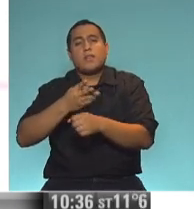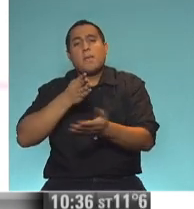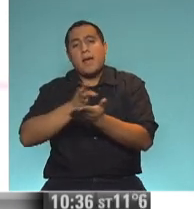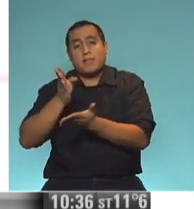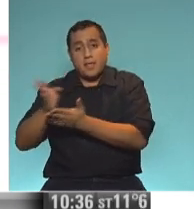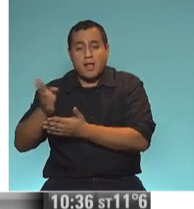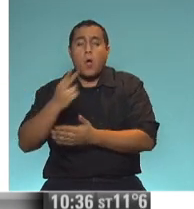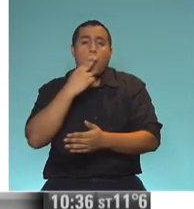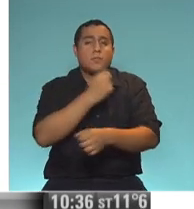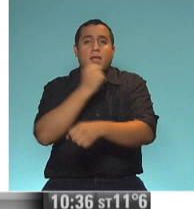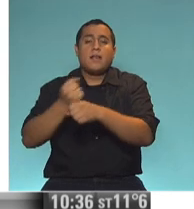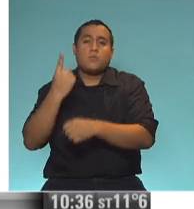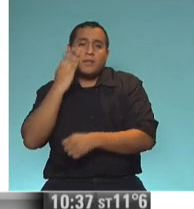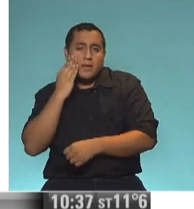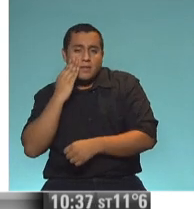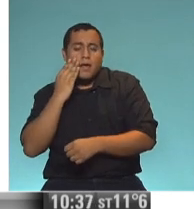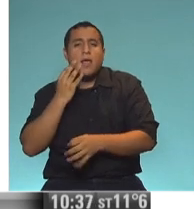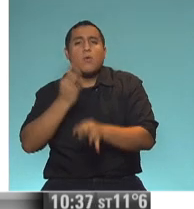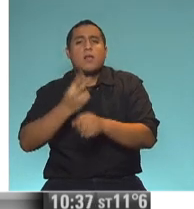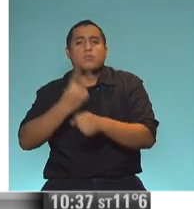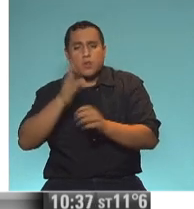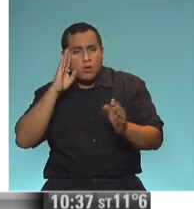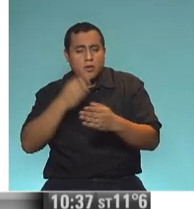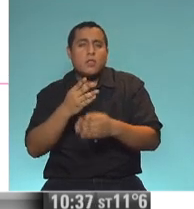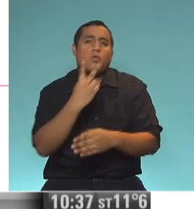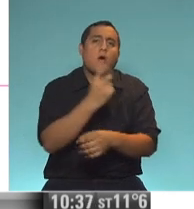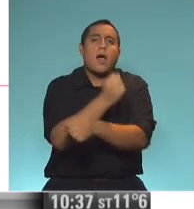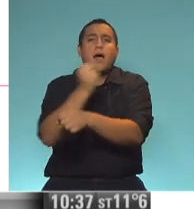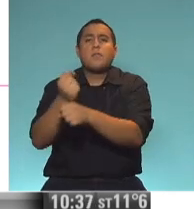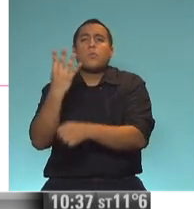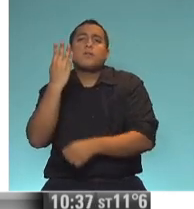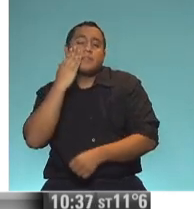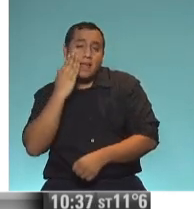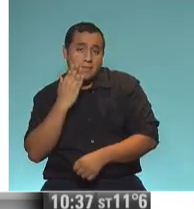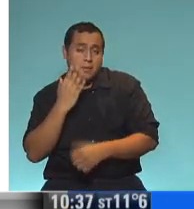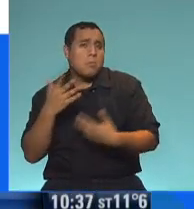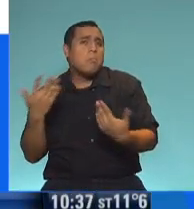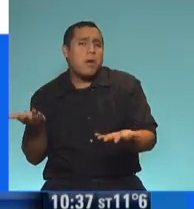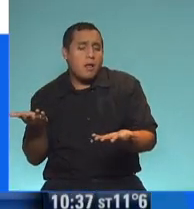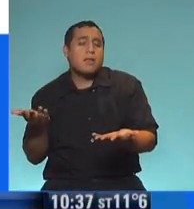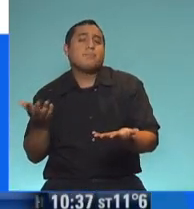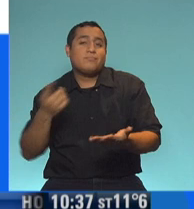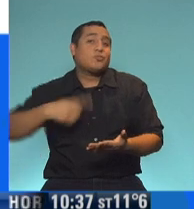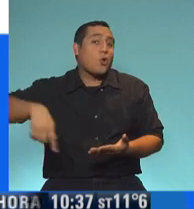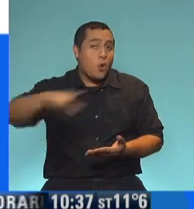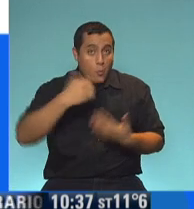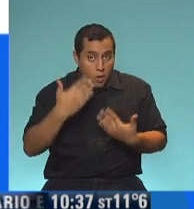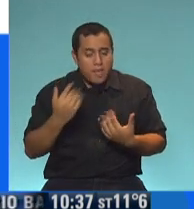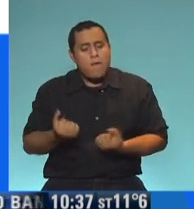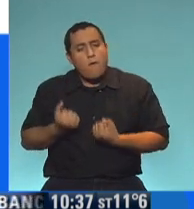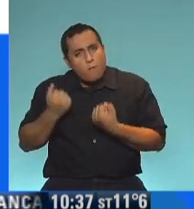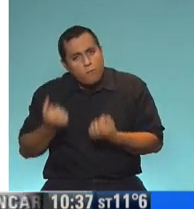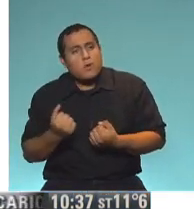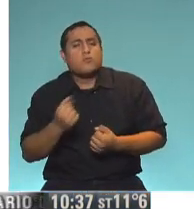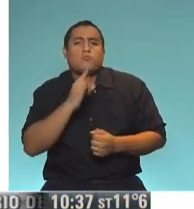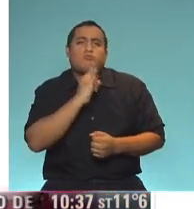13. Y las materias de secundaria orientada de 14 a 16. Para que podamos, con el esfuerzo de tus maestros y